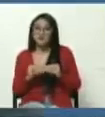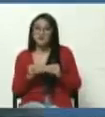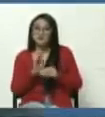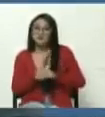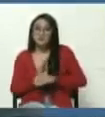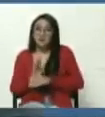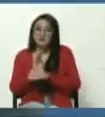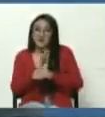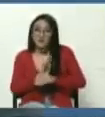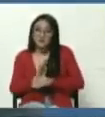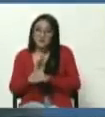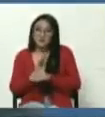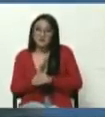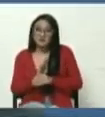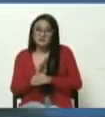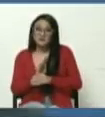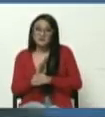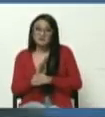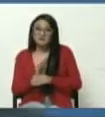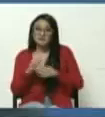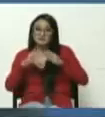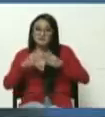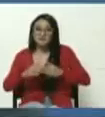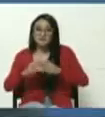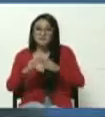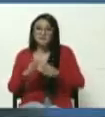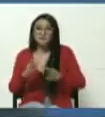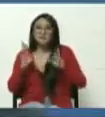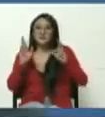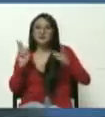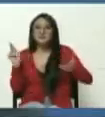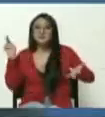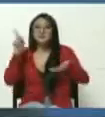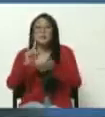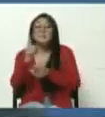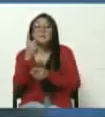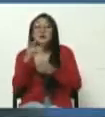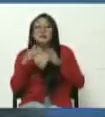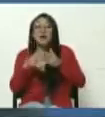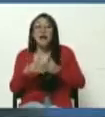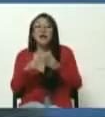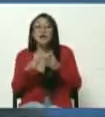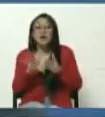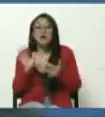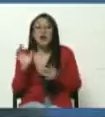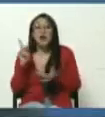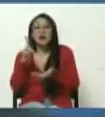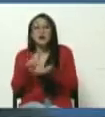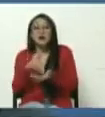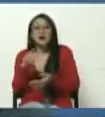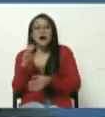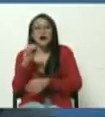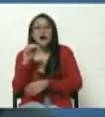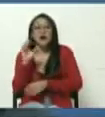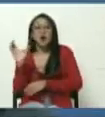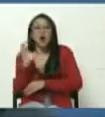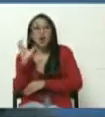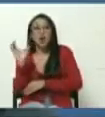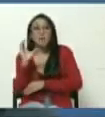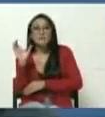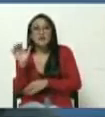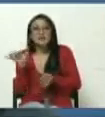mantenimiento del muelle para que atraque el primer buque que ya está en aguas colombianas, está